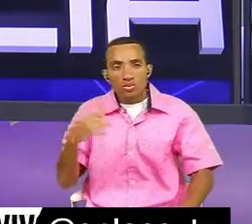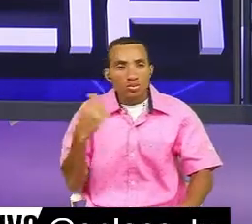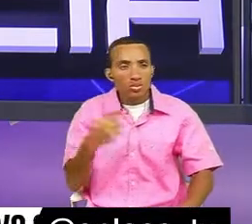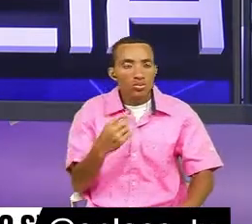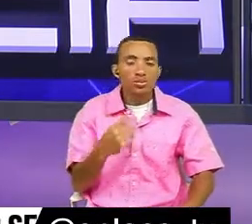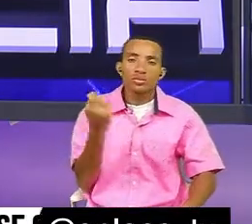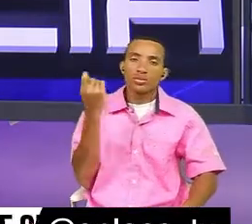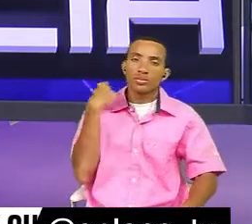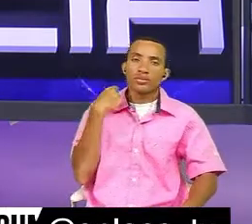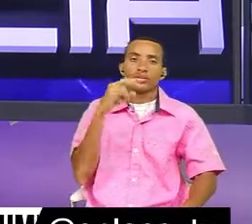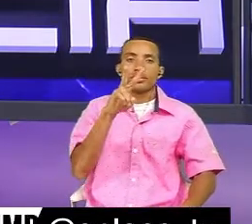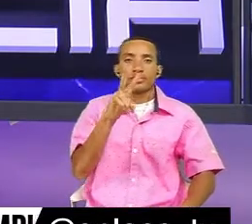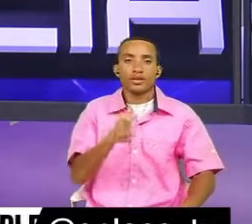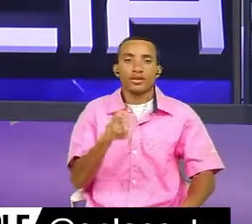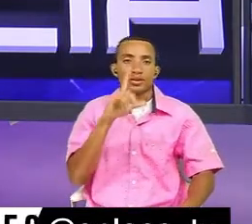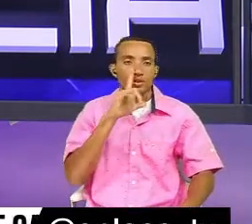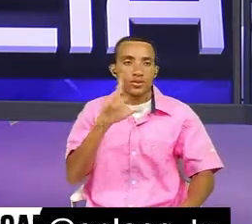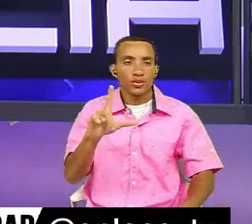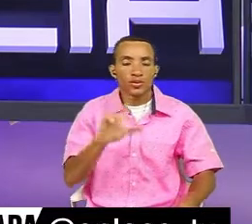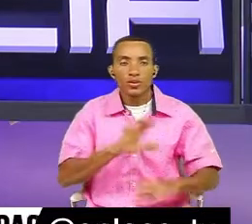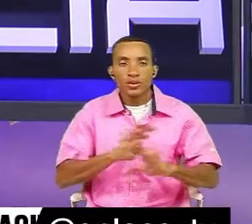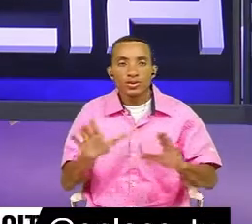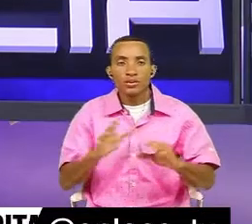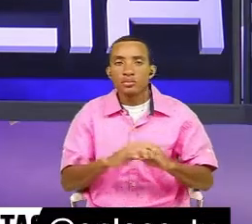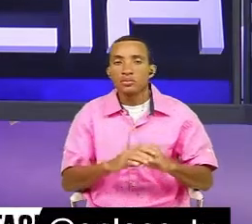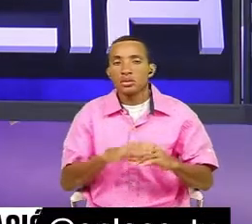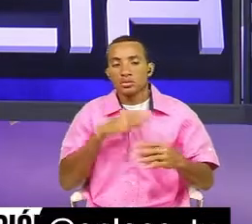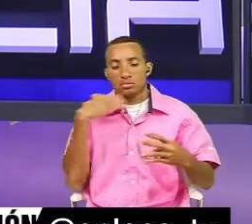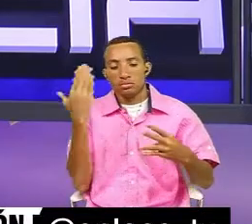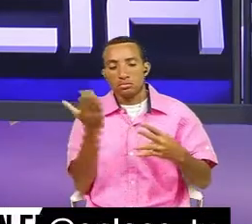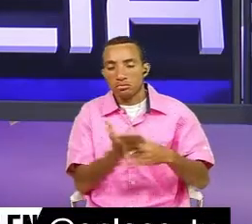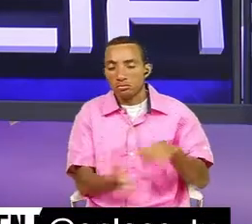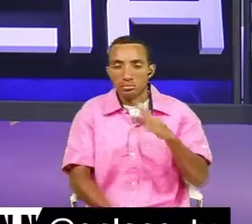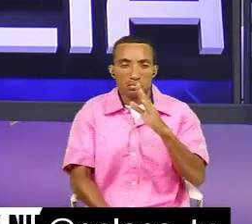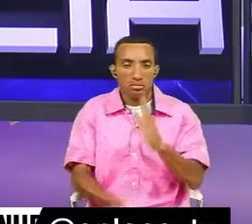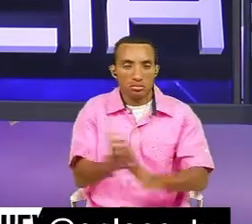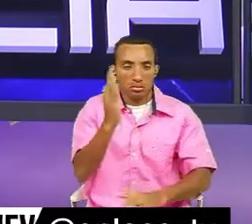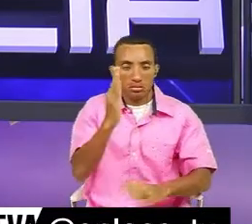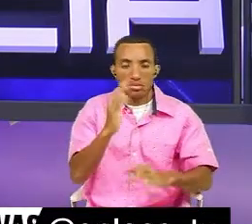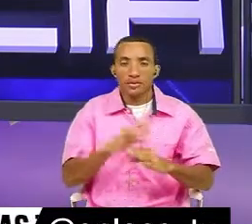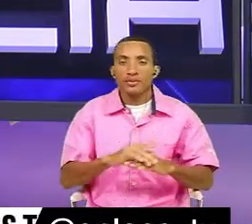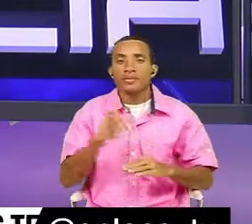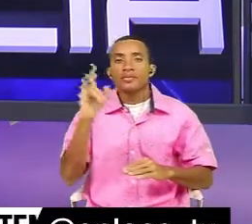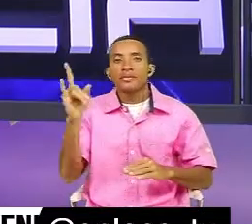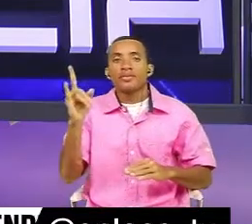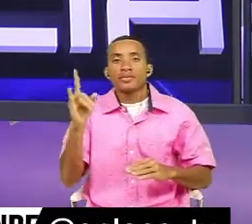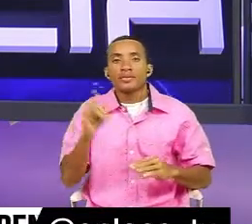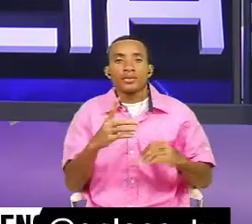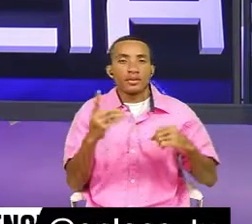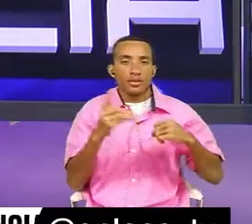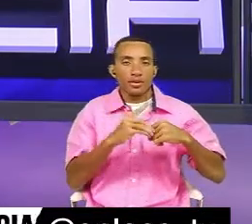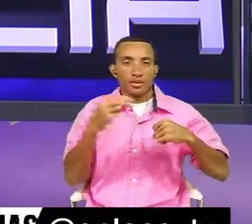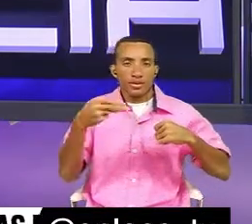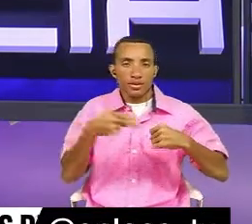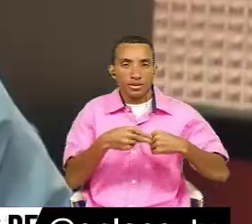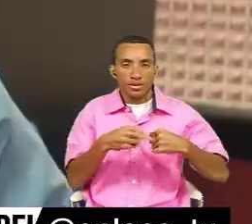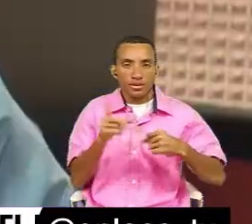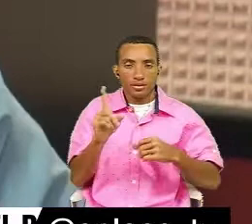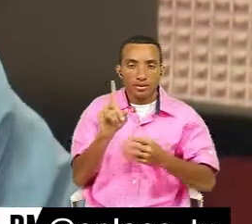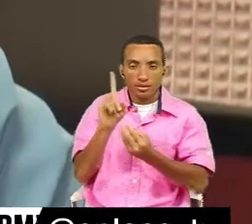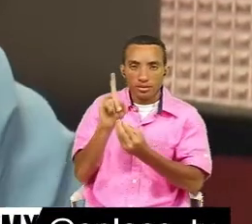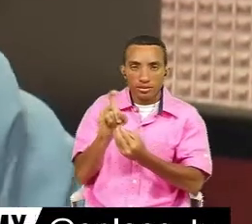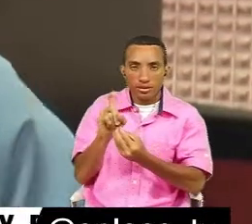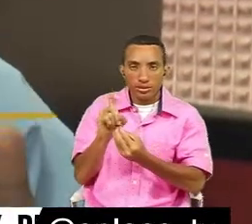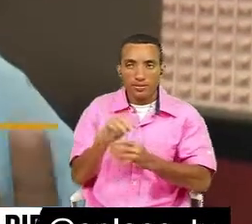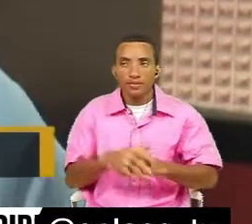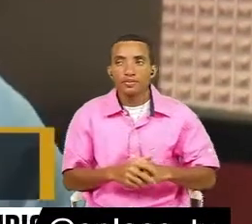julio, cuando salió a media jornada del colegio Diego Hernández de Gallegos, en donde cursa sexto grado. Los días de